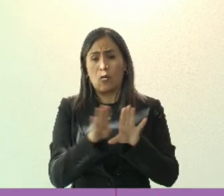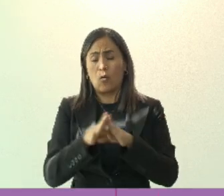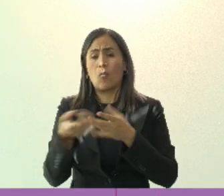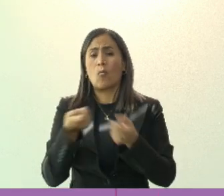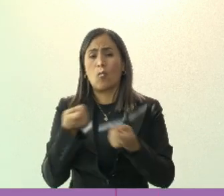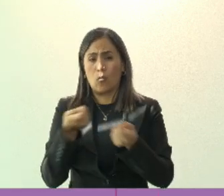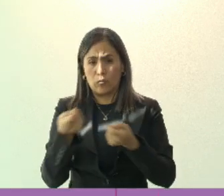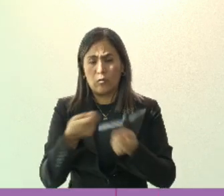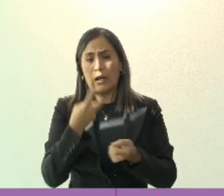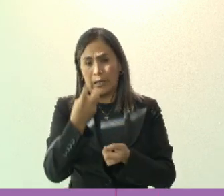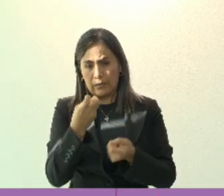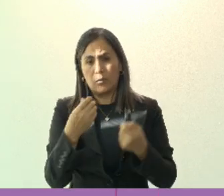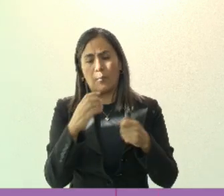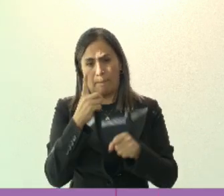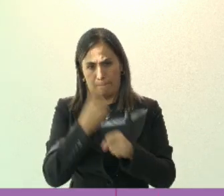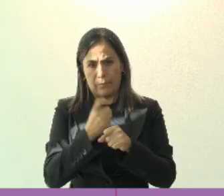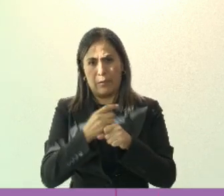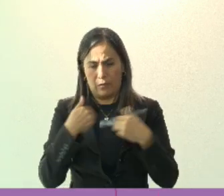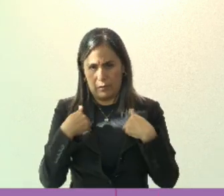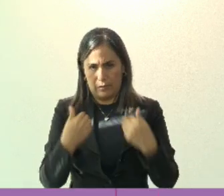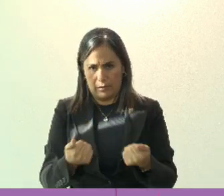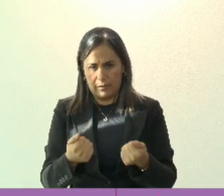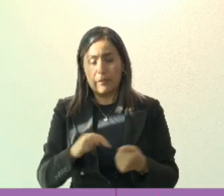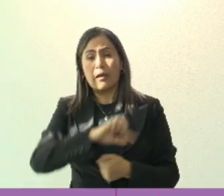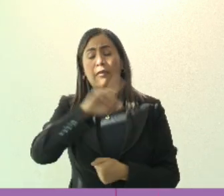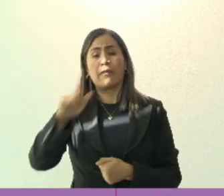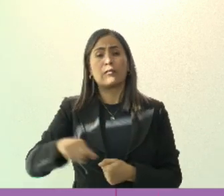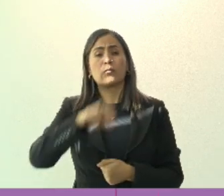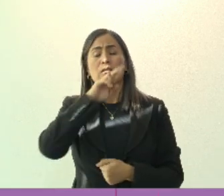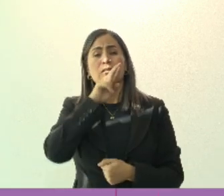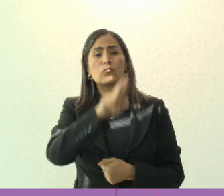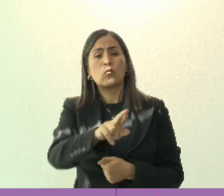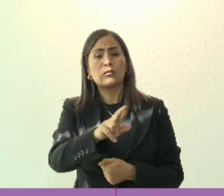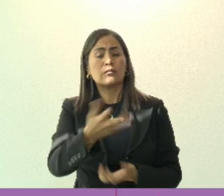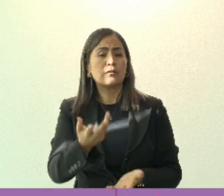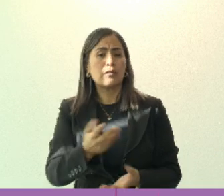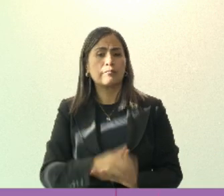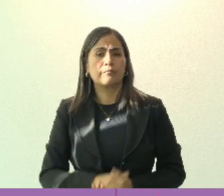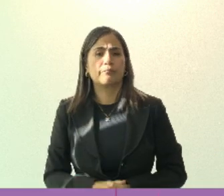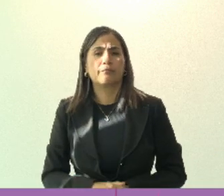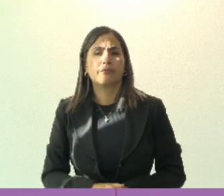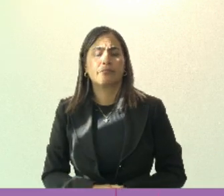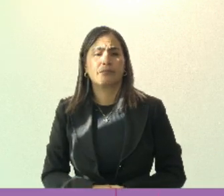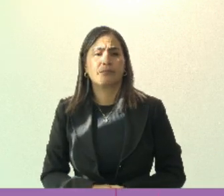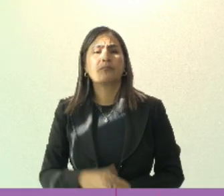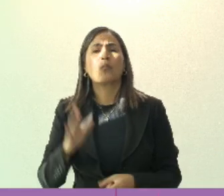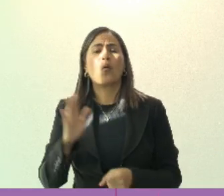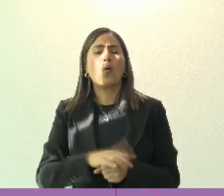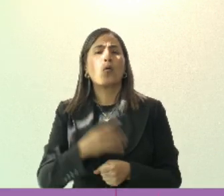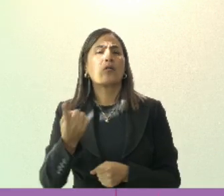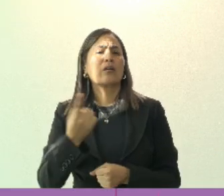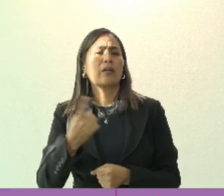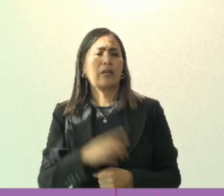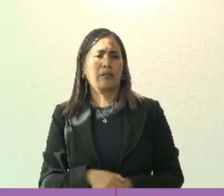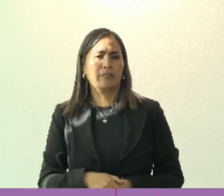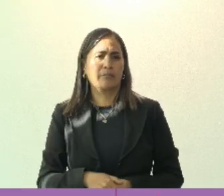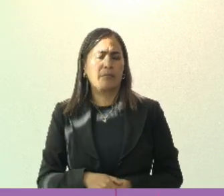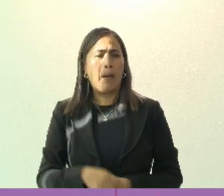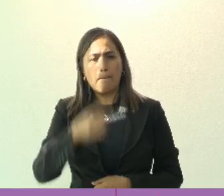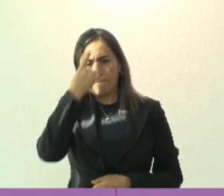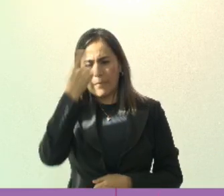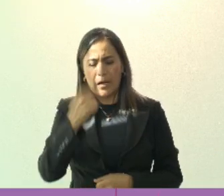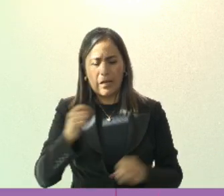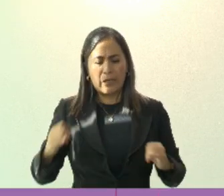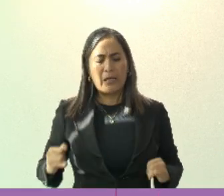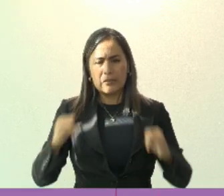debemos de tener. Pero decía yo los resultados. Los resultados, ¿a qué se deben los resultados? ¿Para qué están hechas las